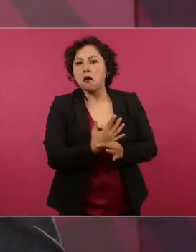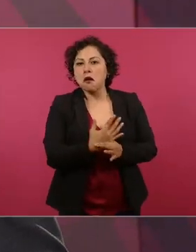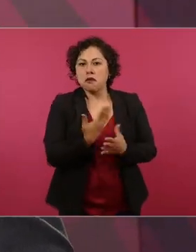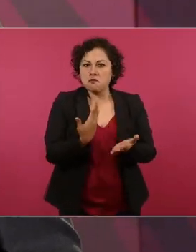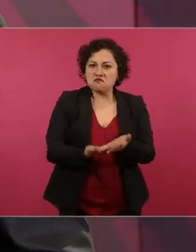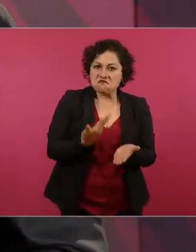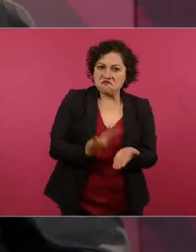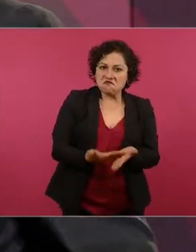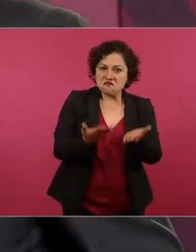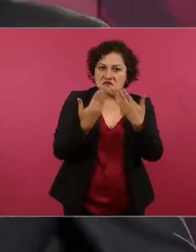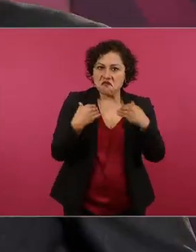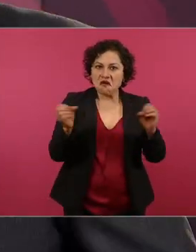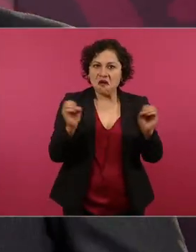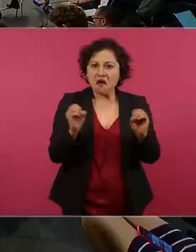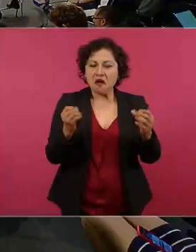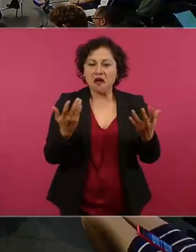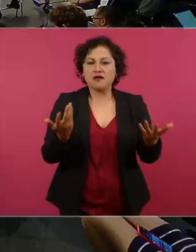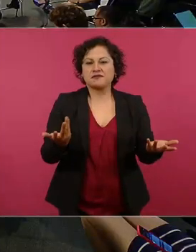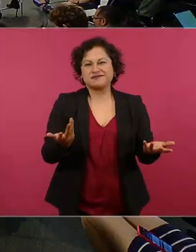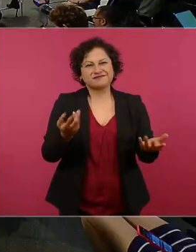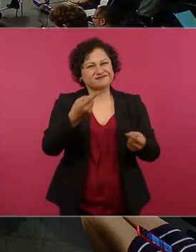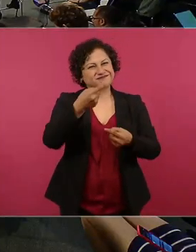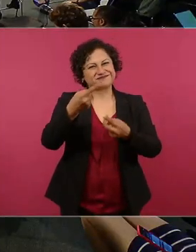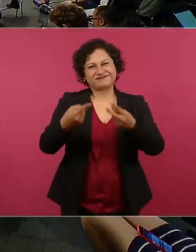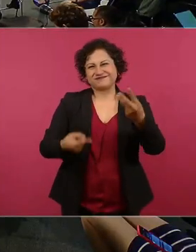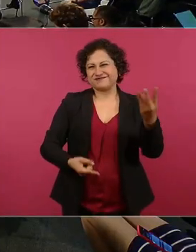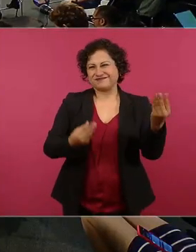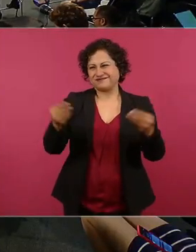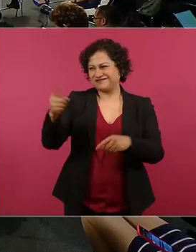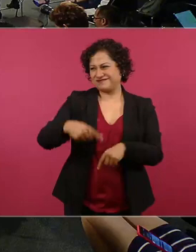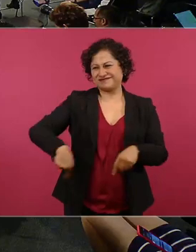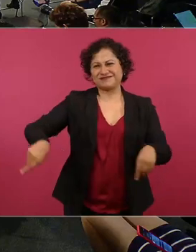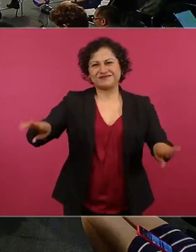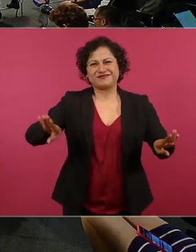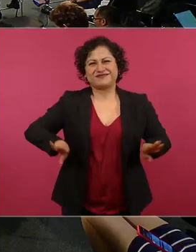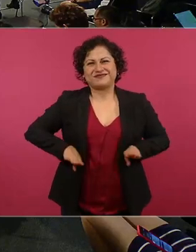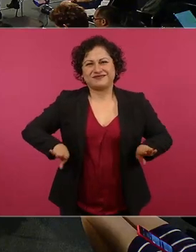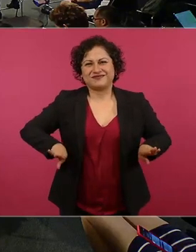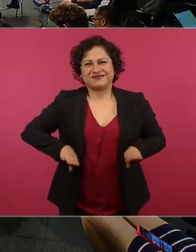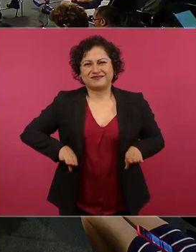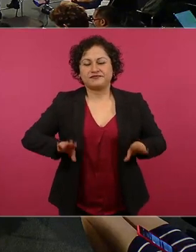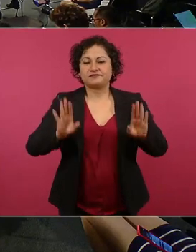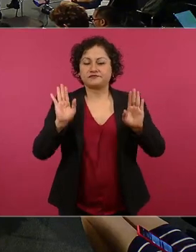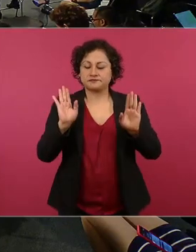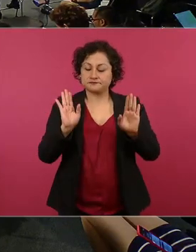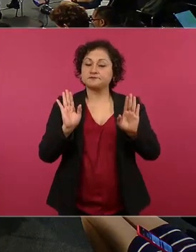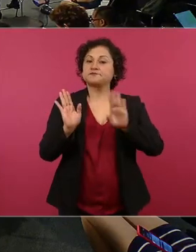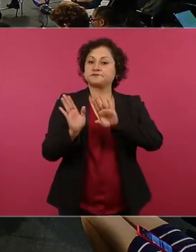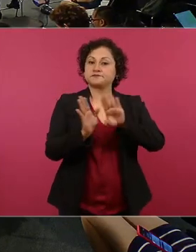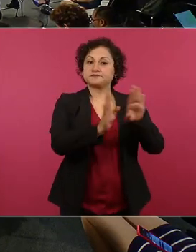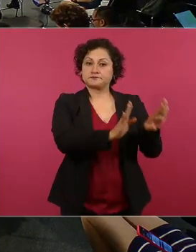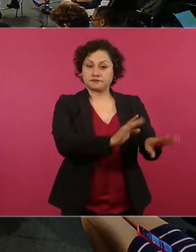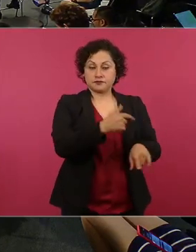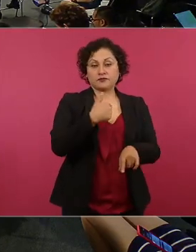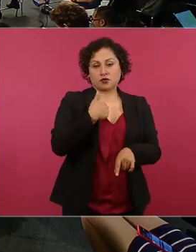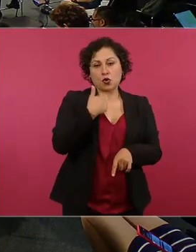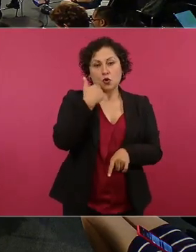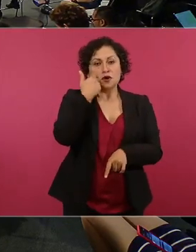Pero déjenme presumirles tirar un poco de aceite,